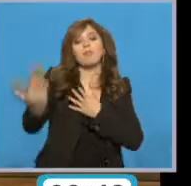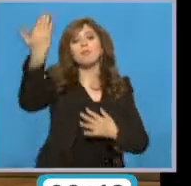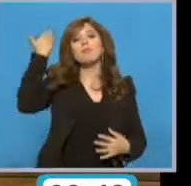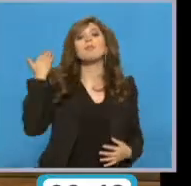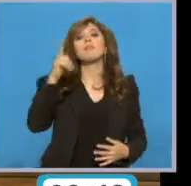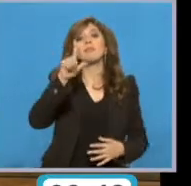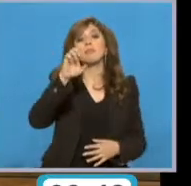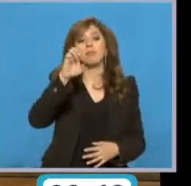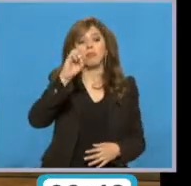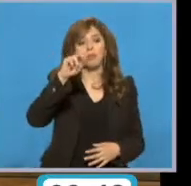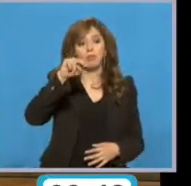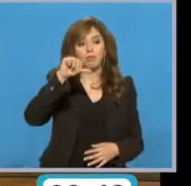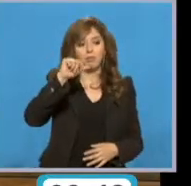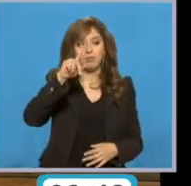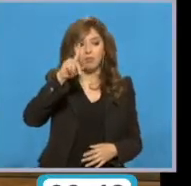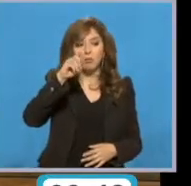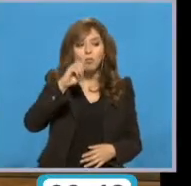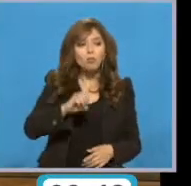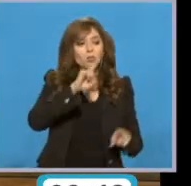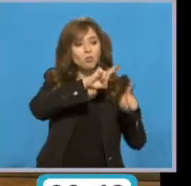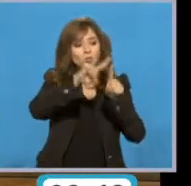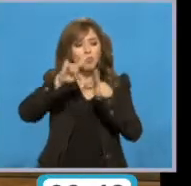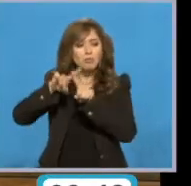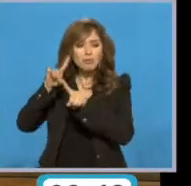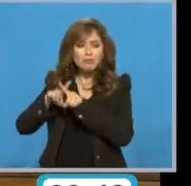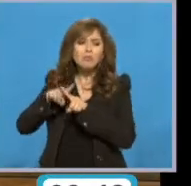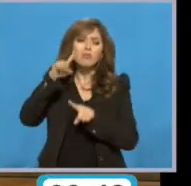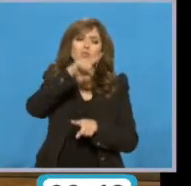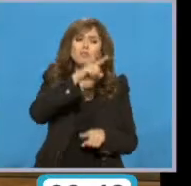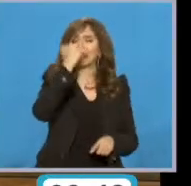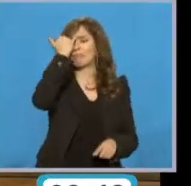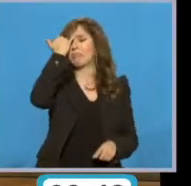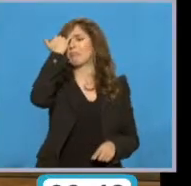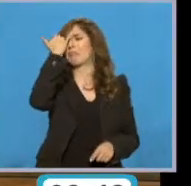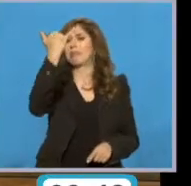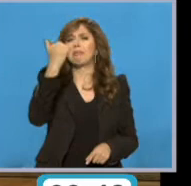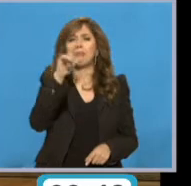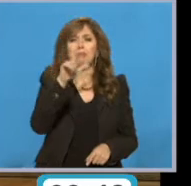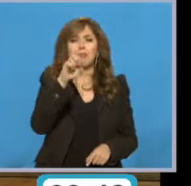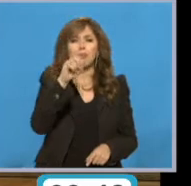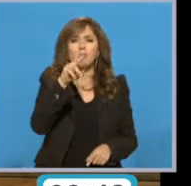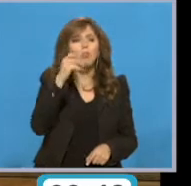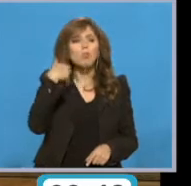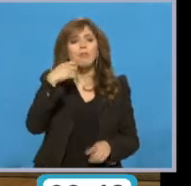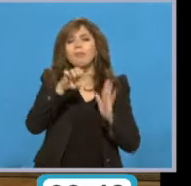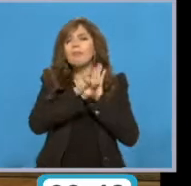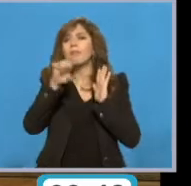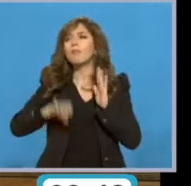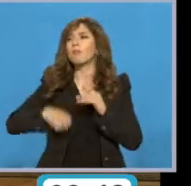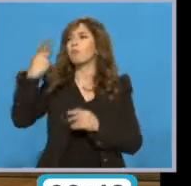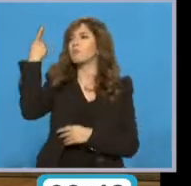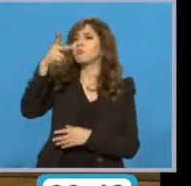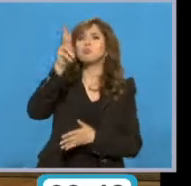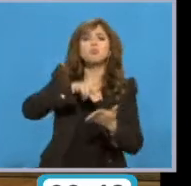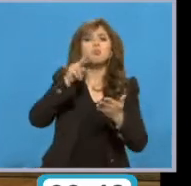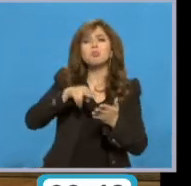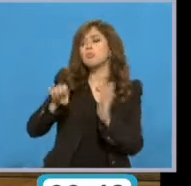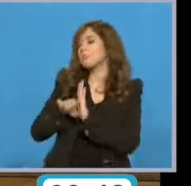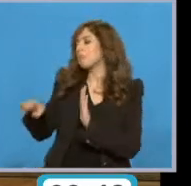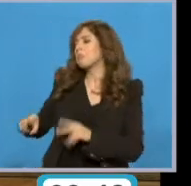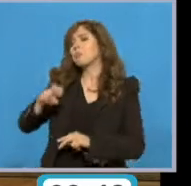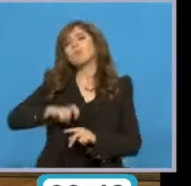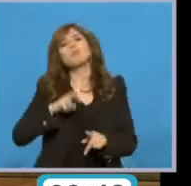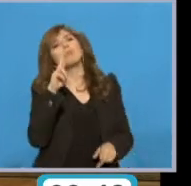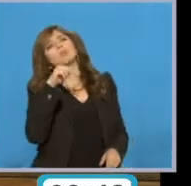Y bueno, pues la verdad, Ahí una está. buena cantidad de ¿Se imaginaría Mira, ya está el Leonardo tamaño da de- Vinci que eso iba a pasar con su obra? No, tantos bueno, años me después? parece que además